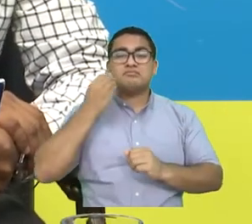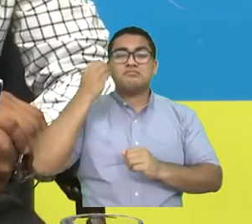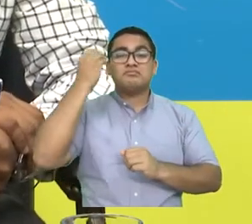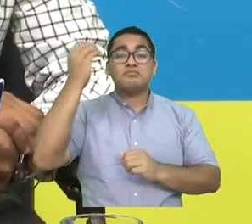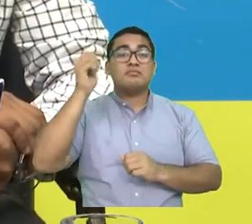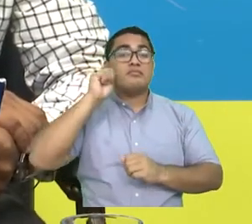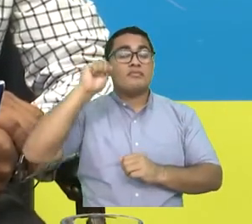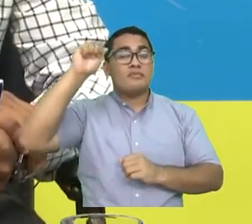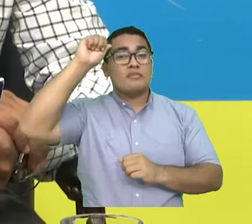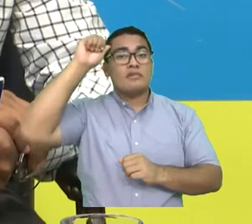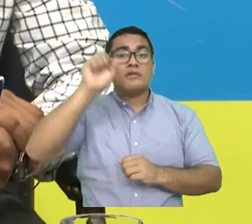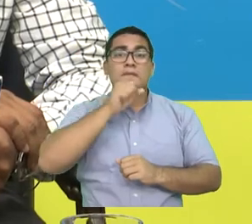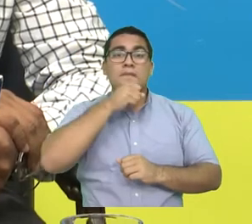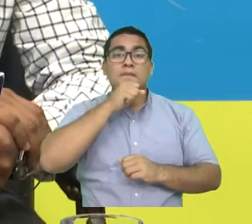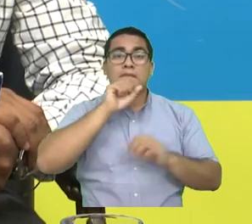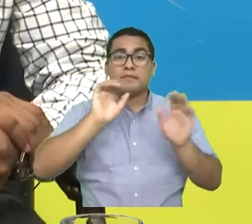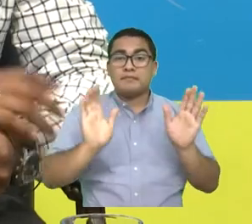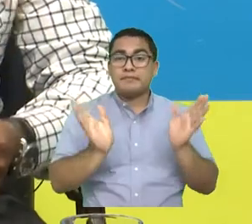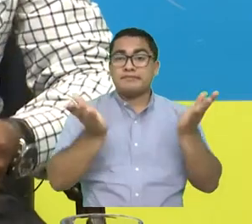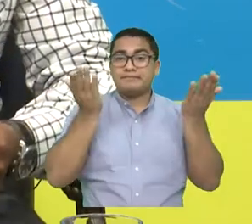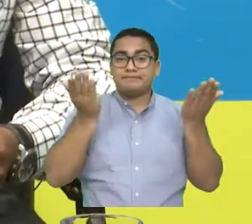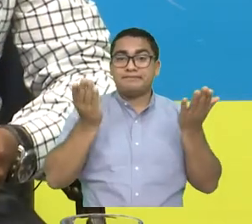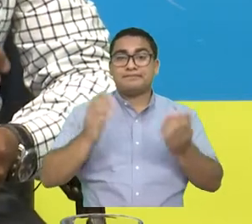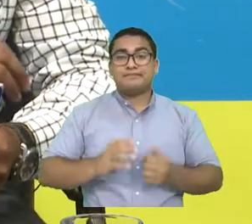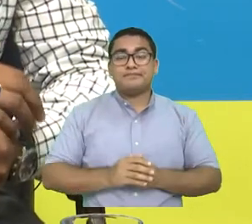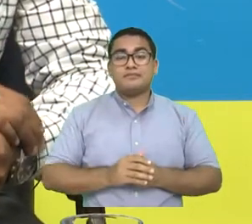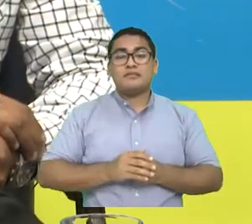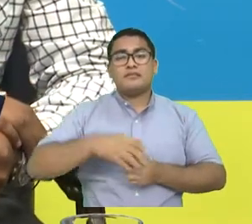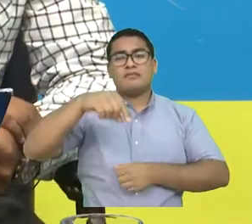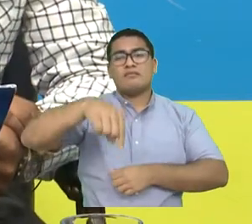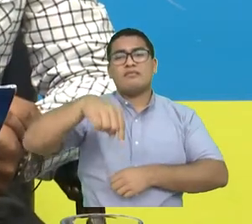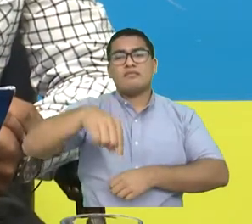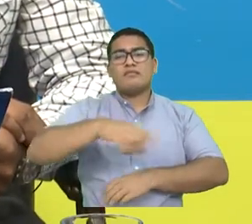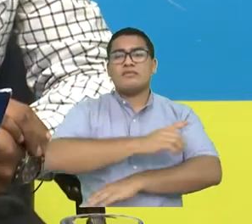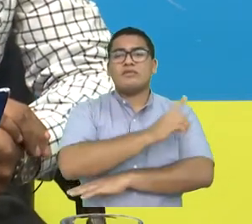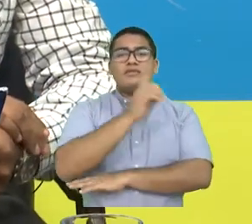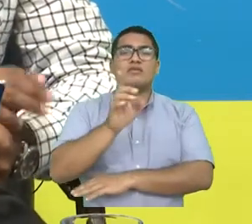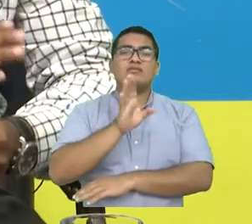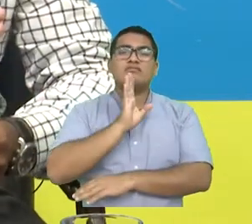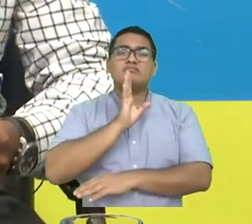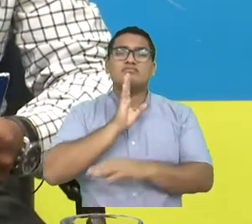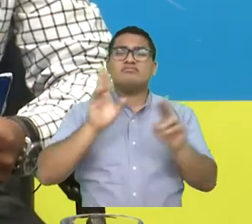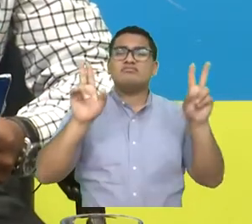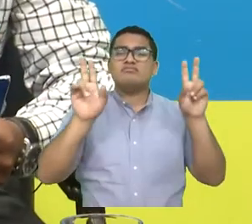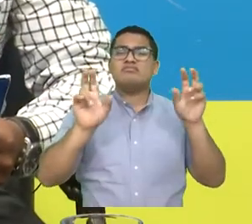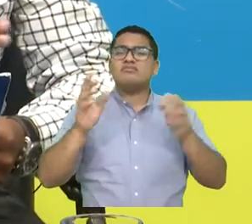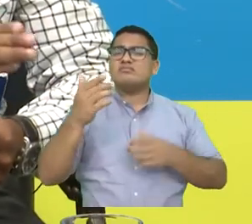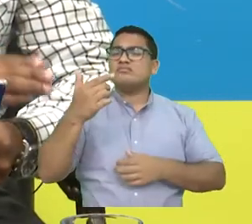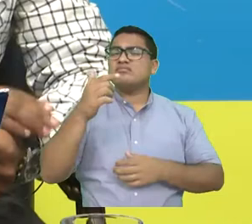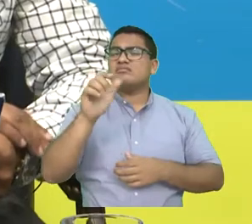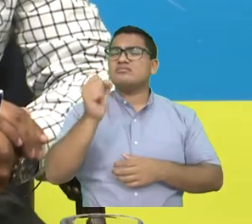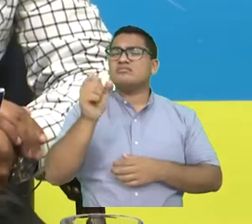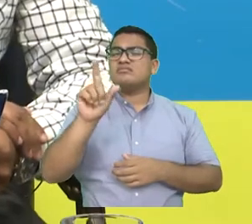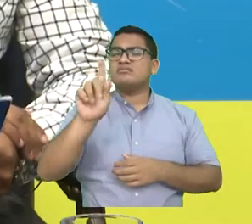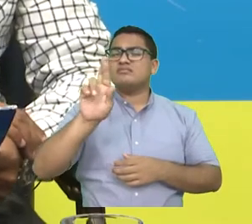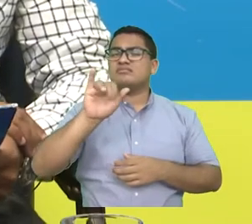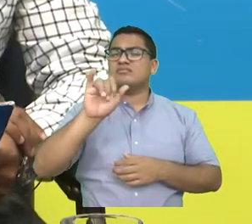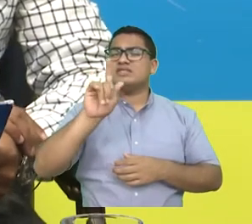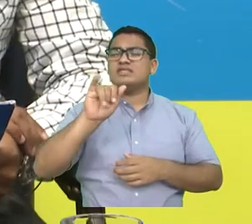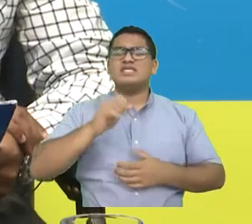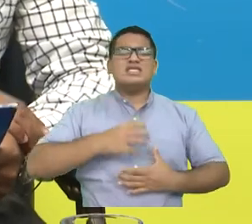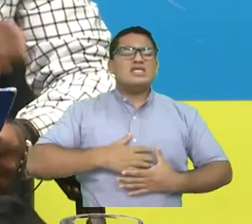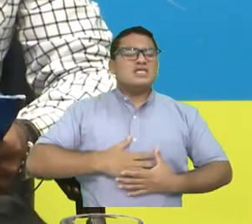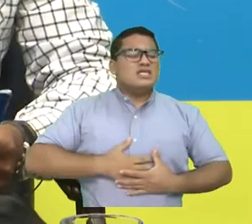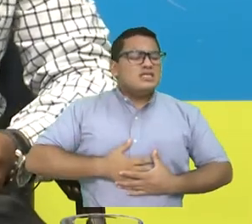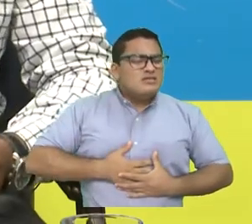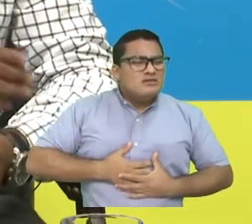a nuestros adultos y a nuestros adultos mayores. El día de hoy vamos a estar hablando sobre cómo evitar la gastritis. Para